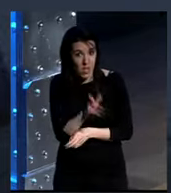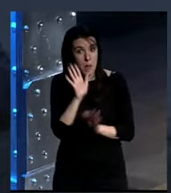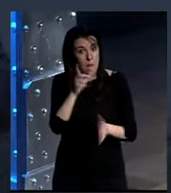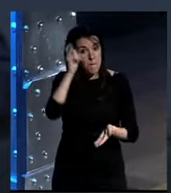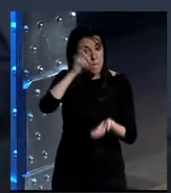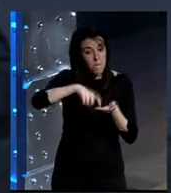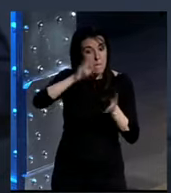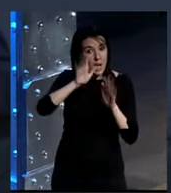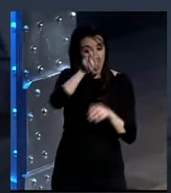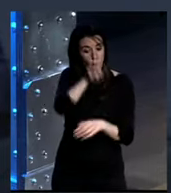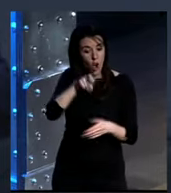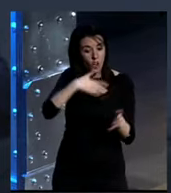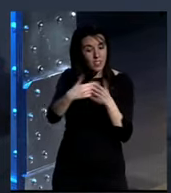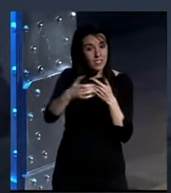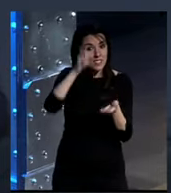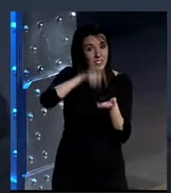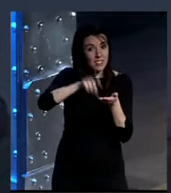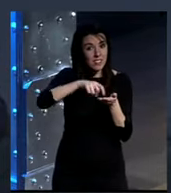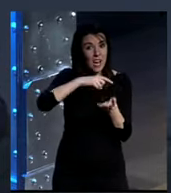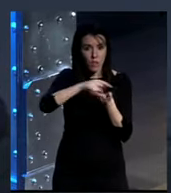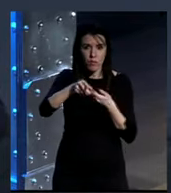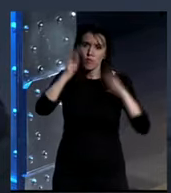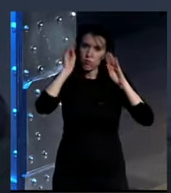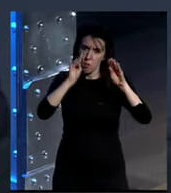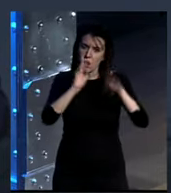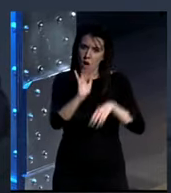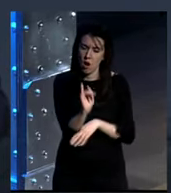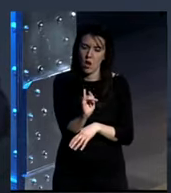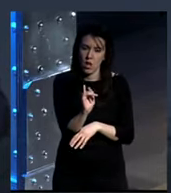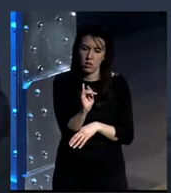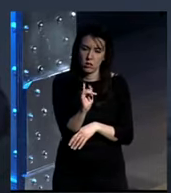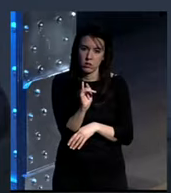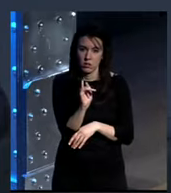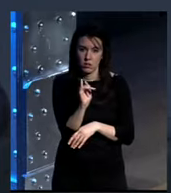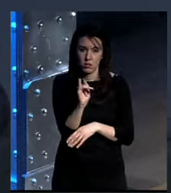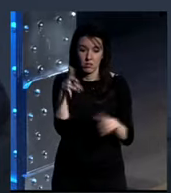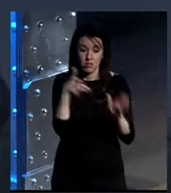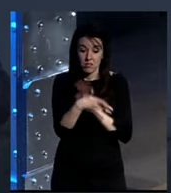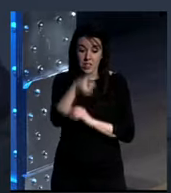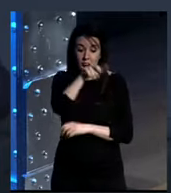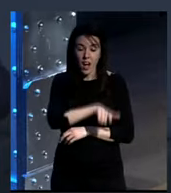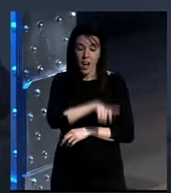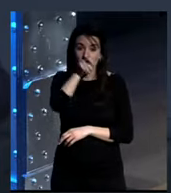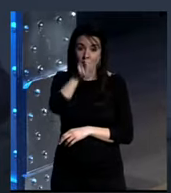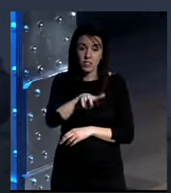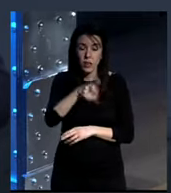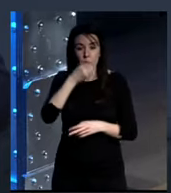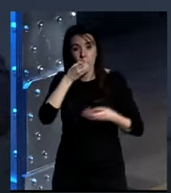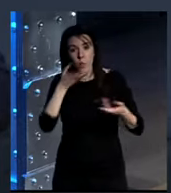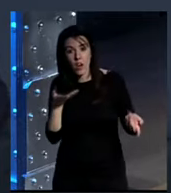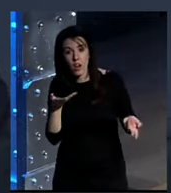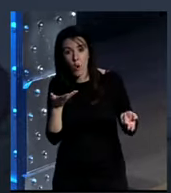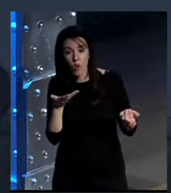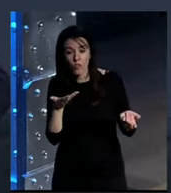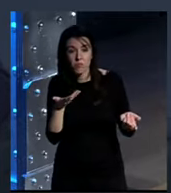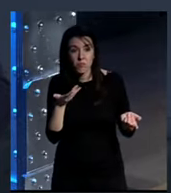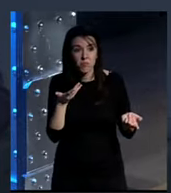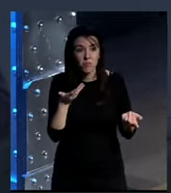telegrafistas tenían formación, eran gente, bueno, de